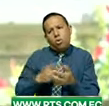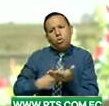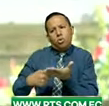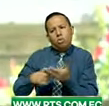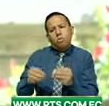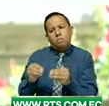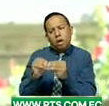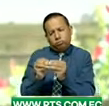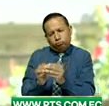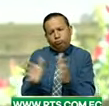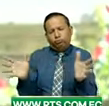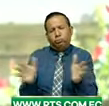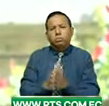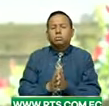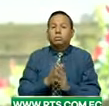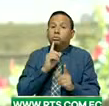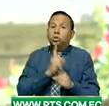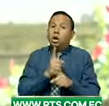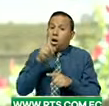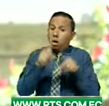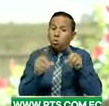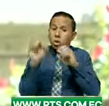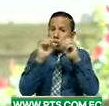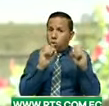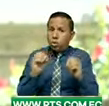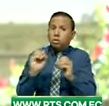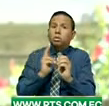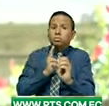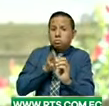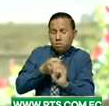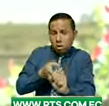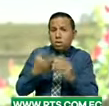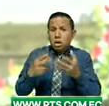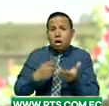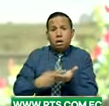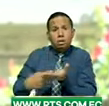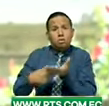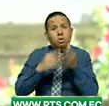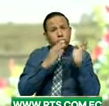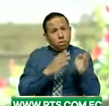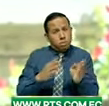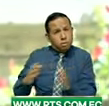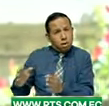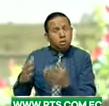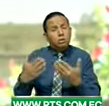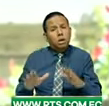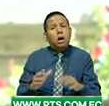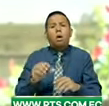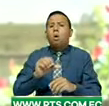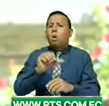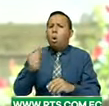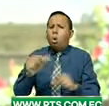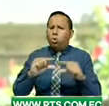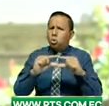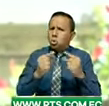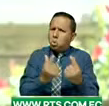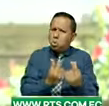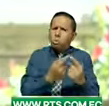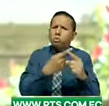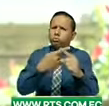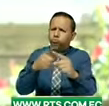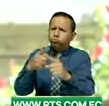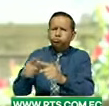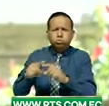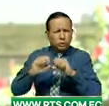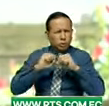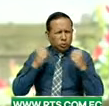organizaciones que han comparecido a esta reunión preparatoria, otras agrupaciones de